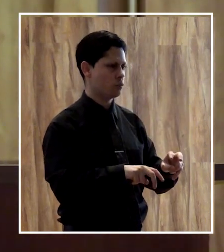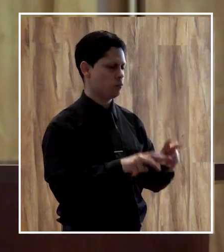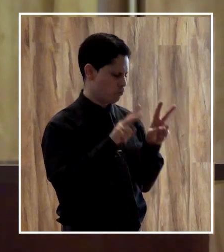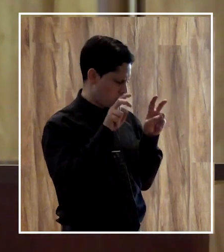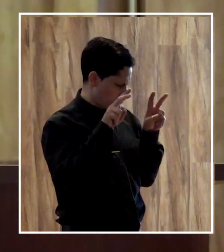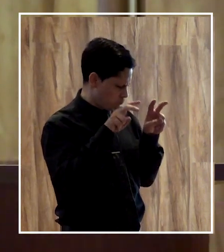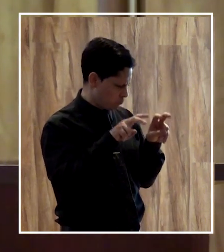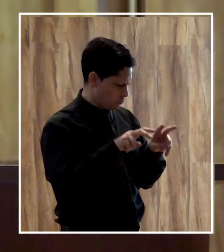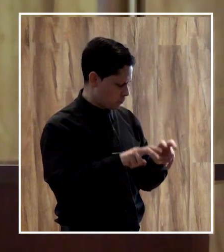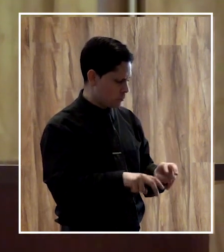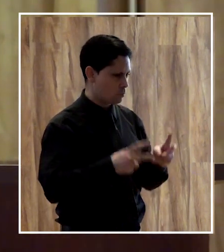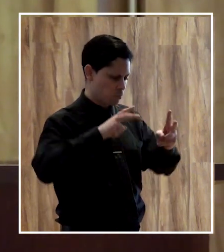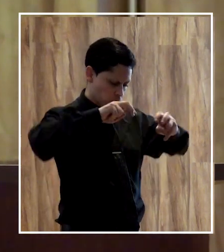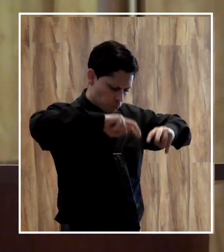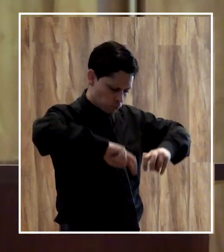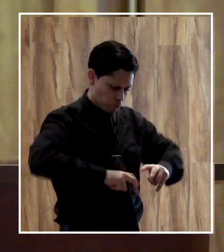investigador.